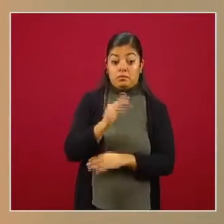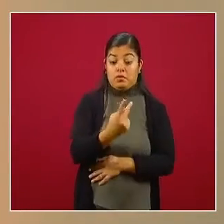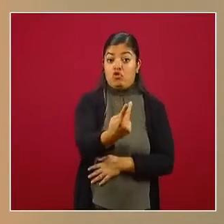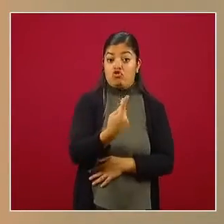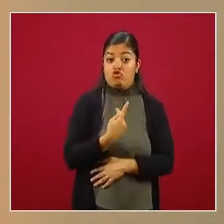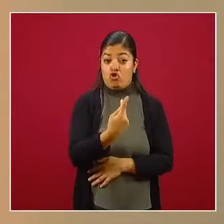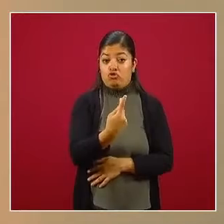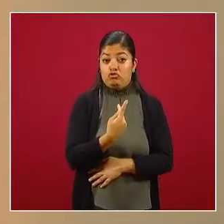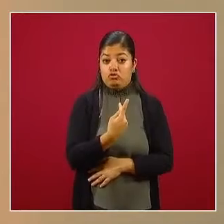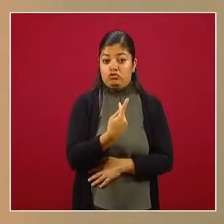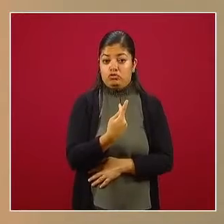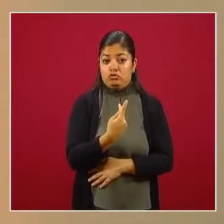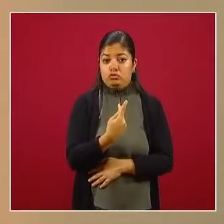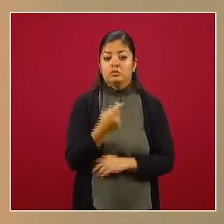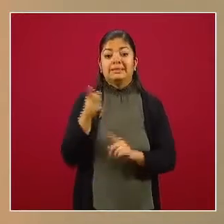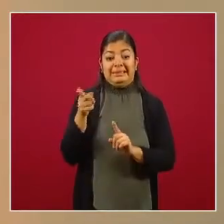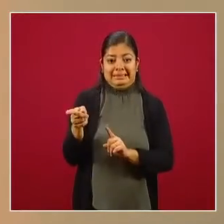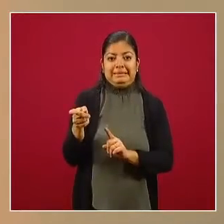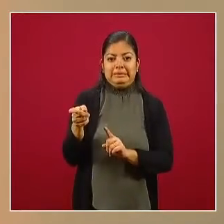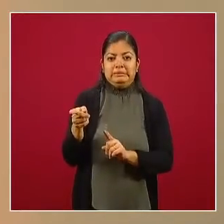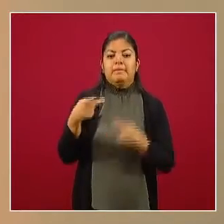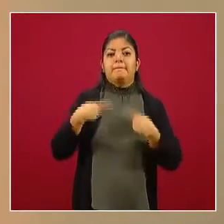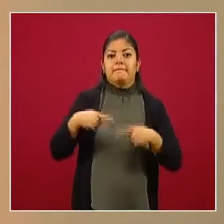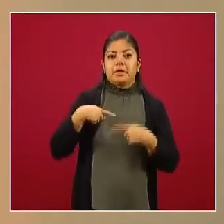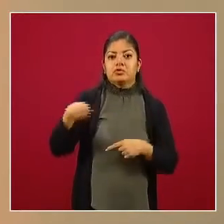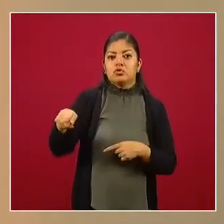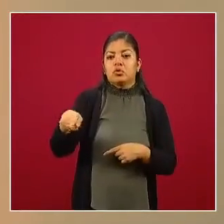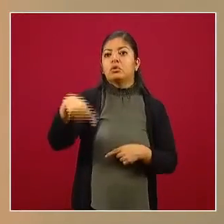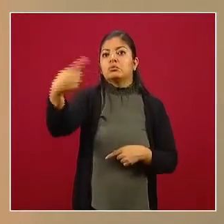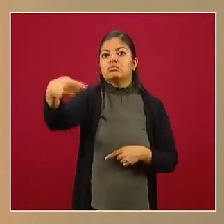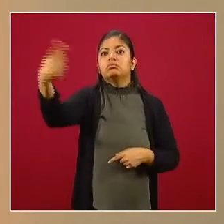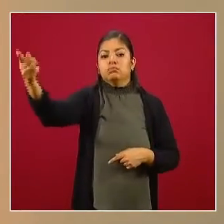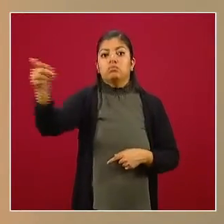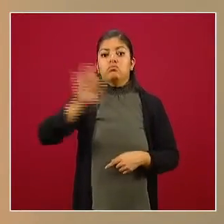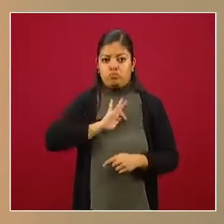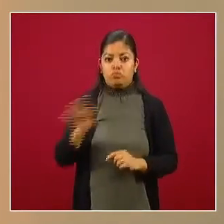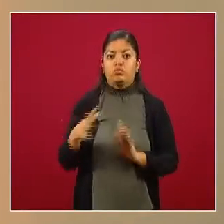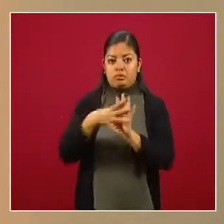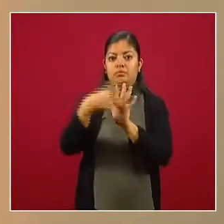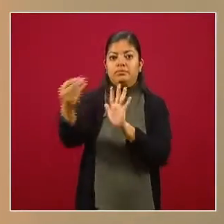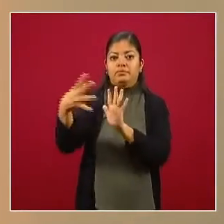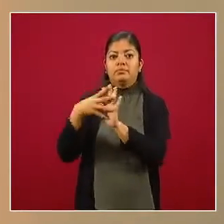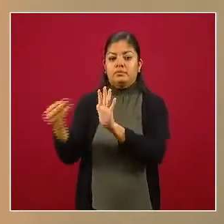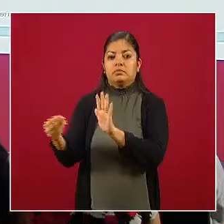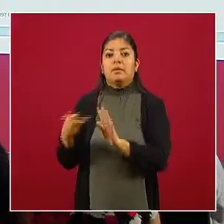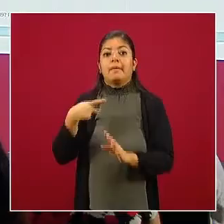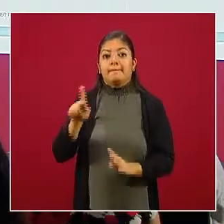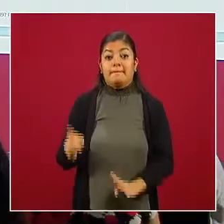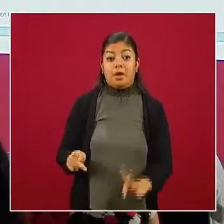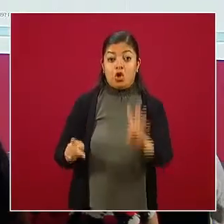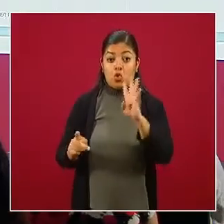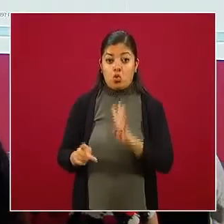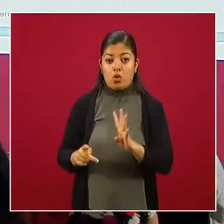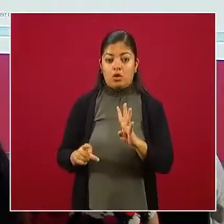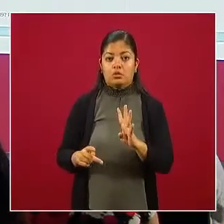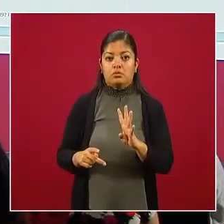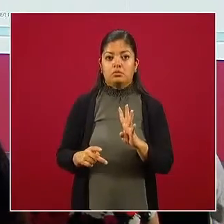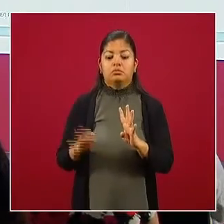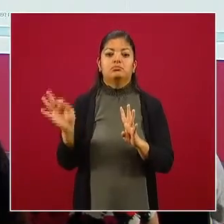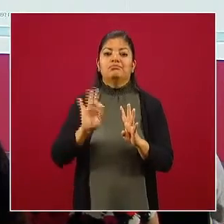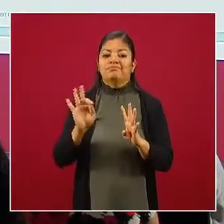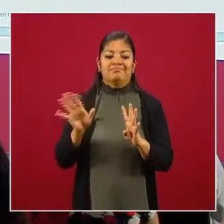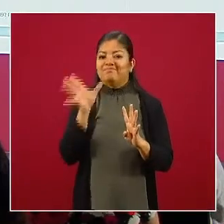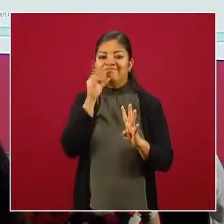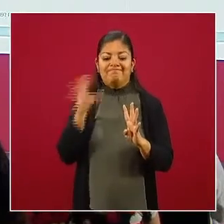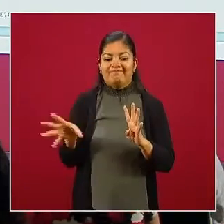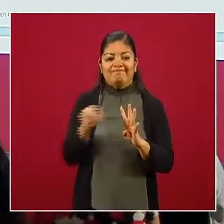y esa persona interactúa con otros, todavía puede contagiar a otros. Pero si somos 4, es menos probable que